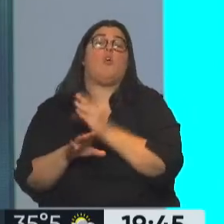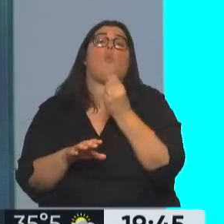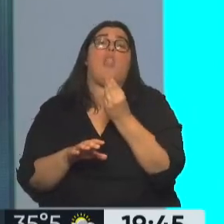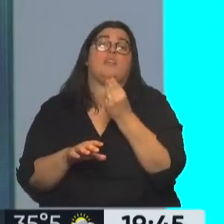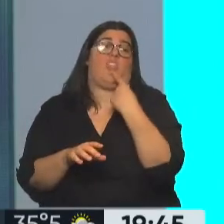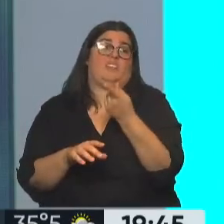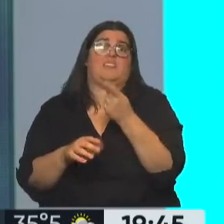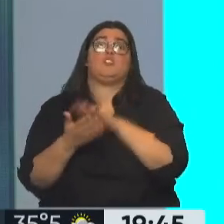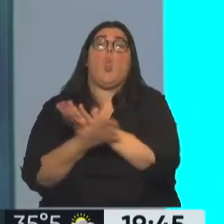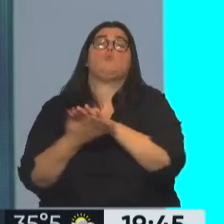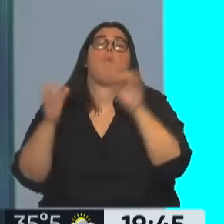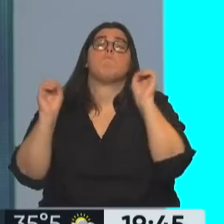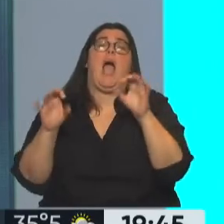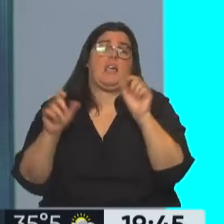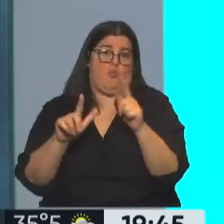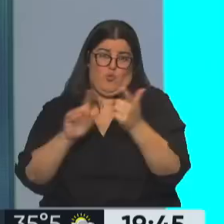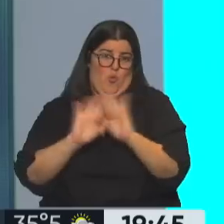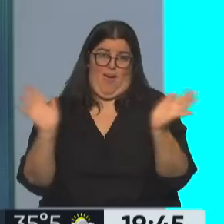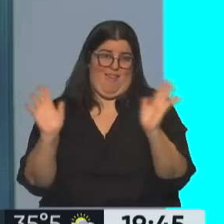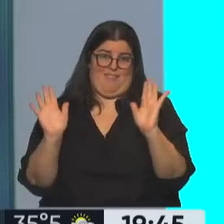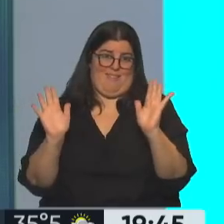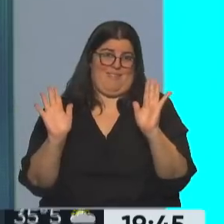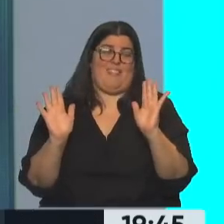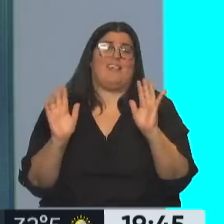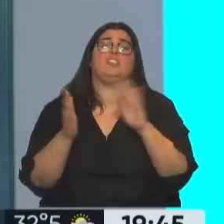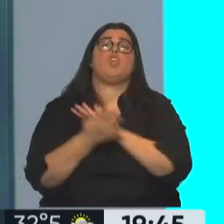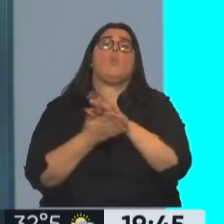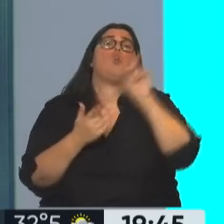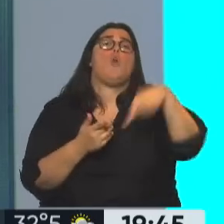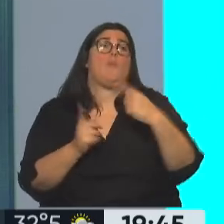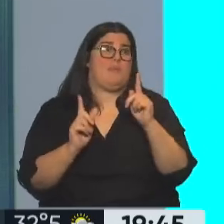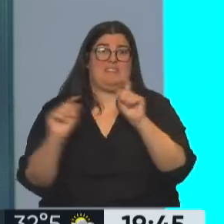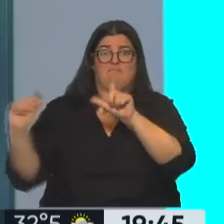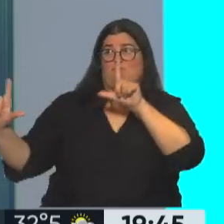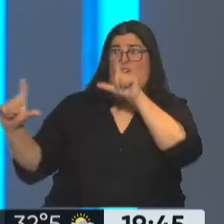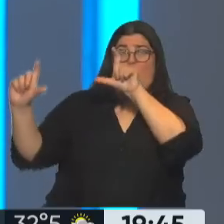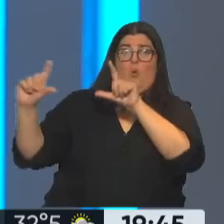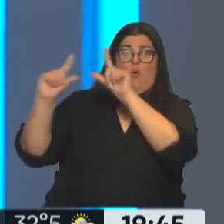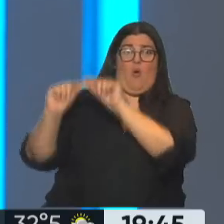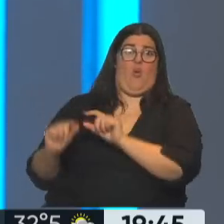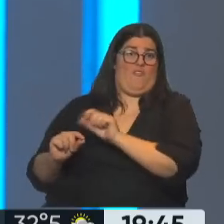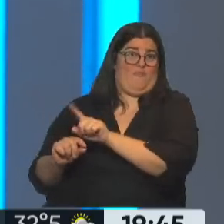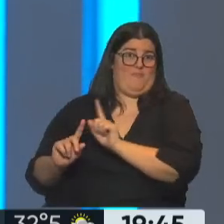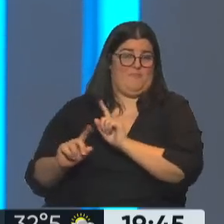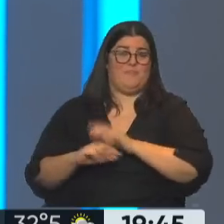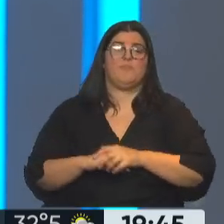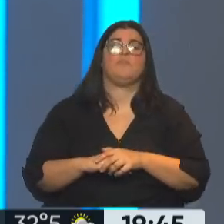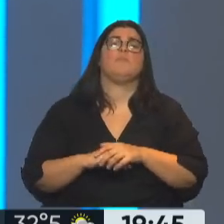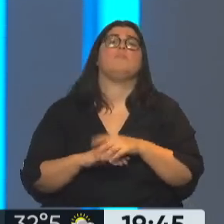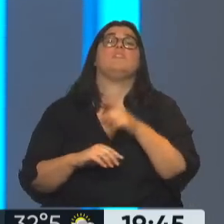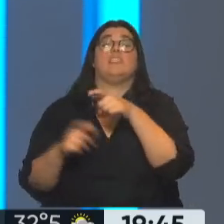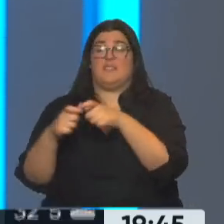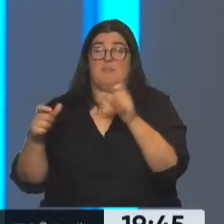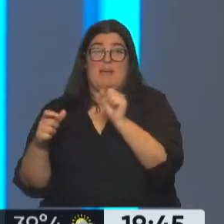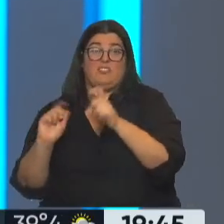una solución mágica te va a significar esto. Sí, y Hernán, otra cosa. Va a significar esto. Pero ayúdame con esto, porque también dolarizar no te garantiza que